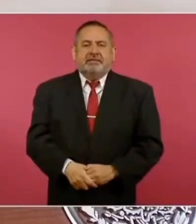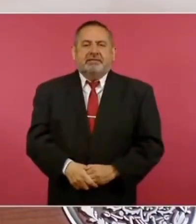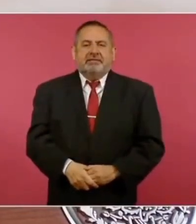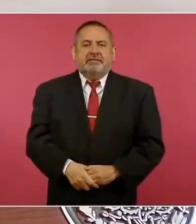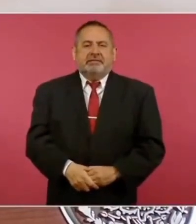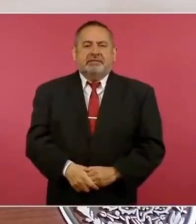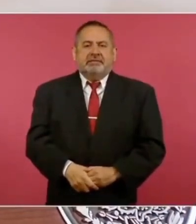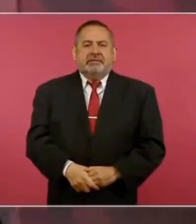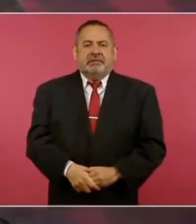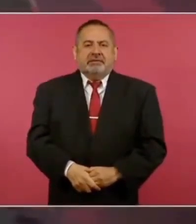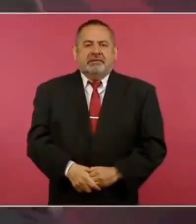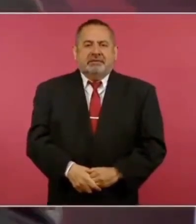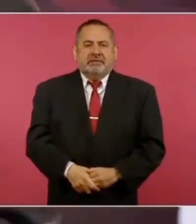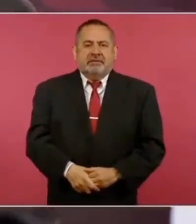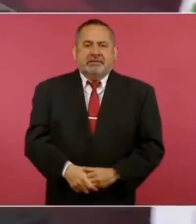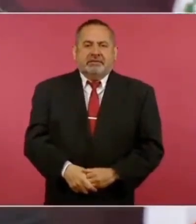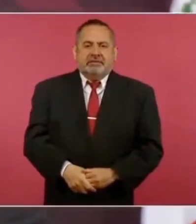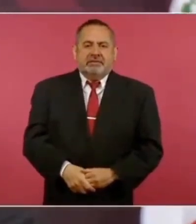Pero